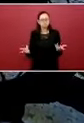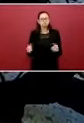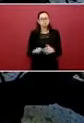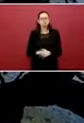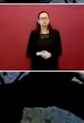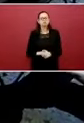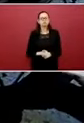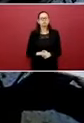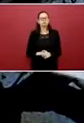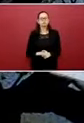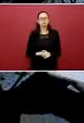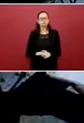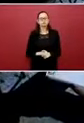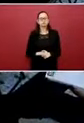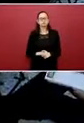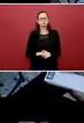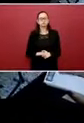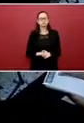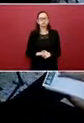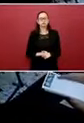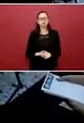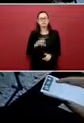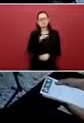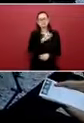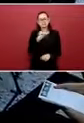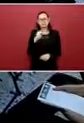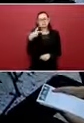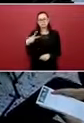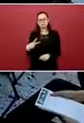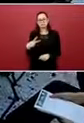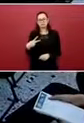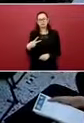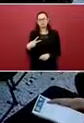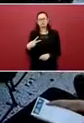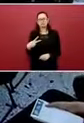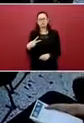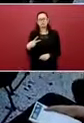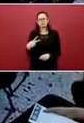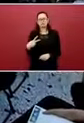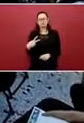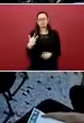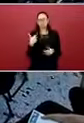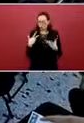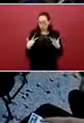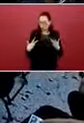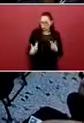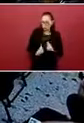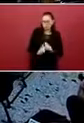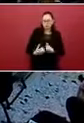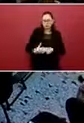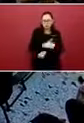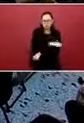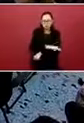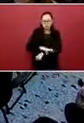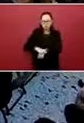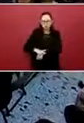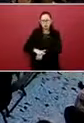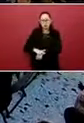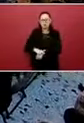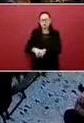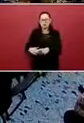La Secretaría de Seguridad Pública está coordinando estas